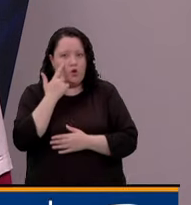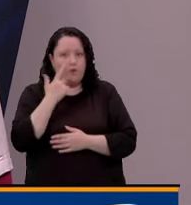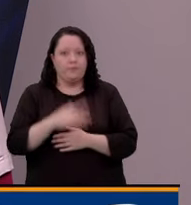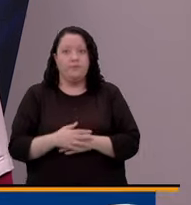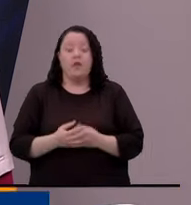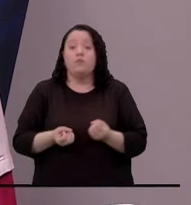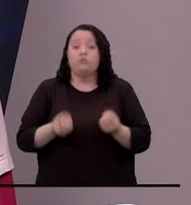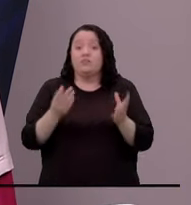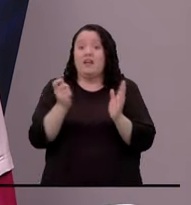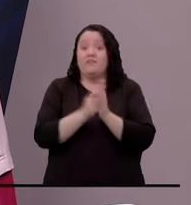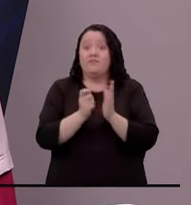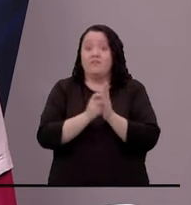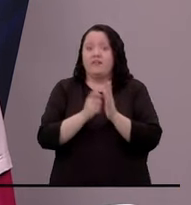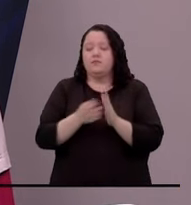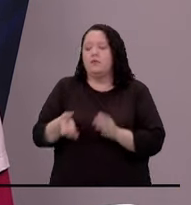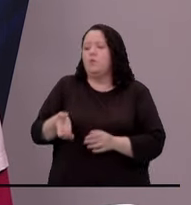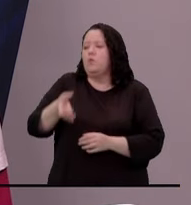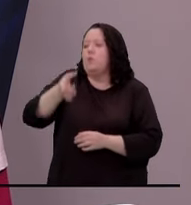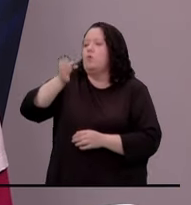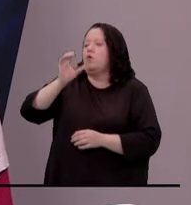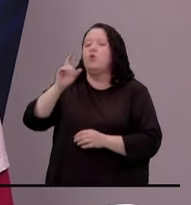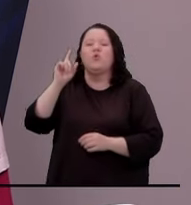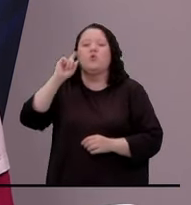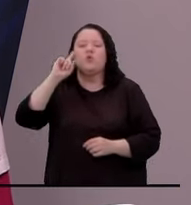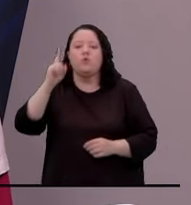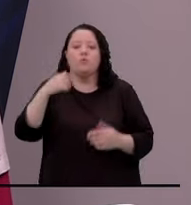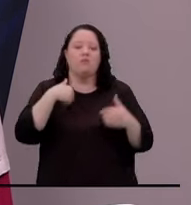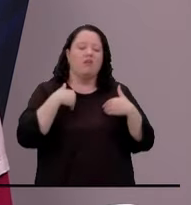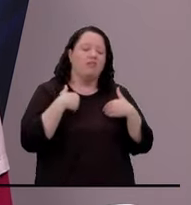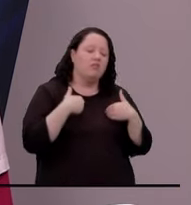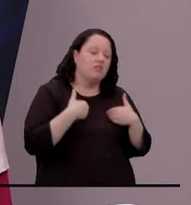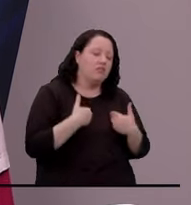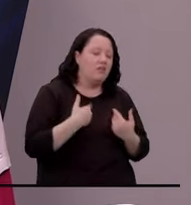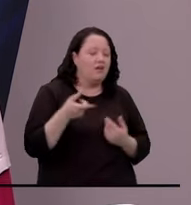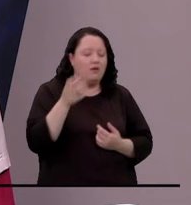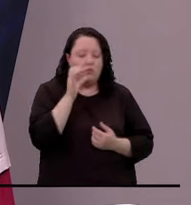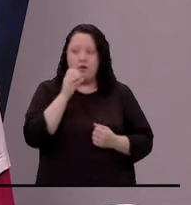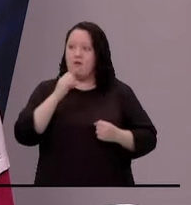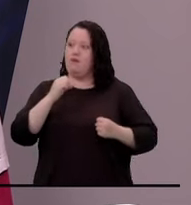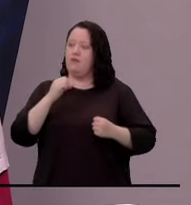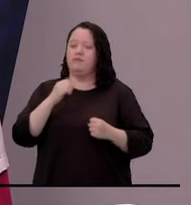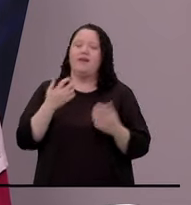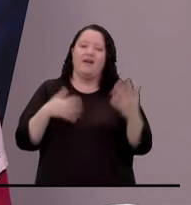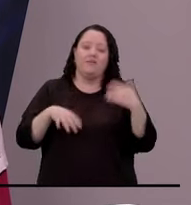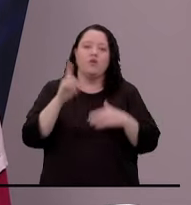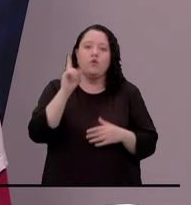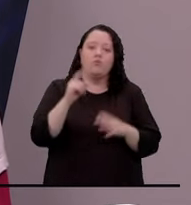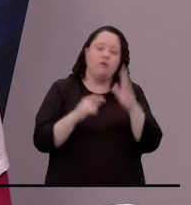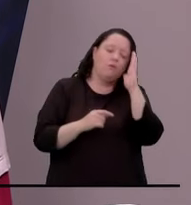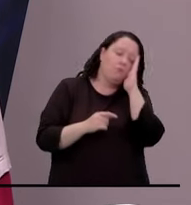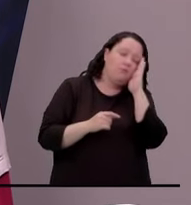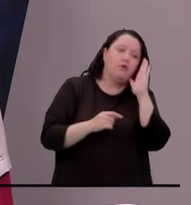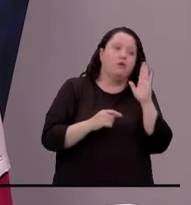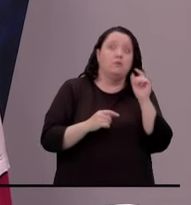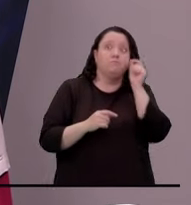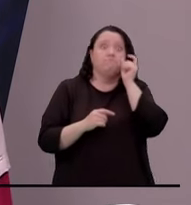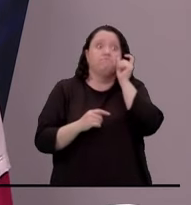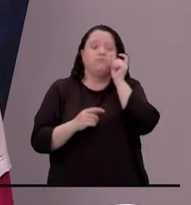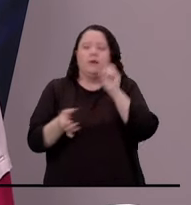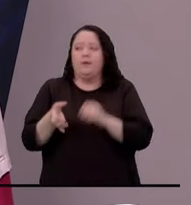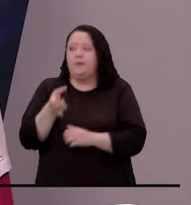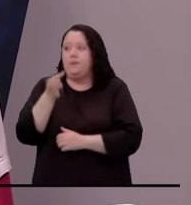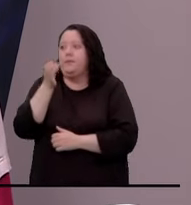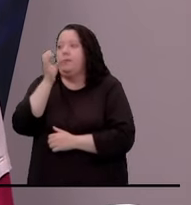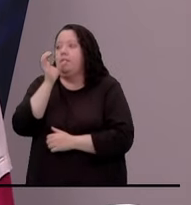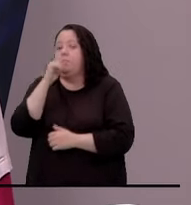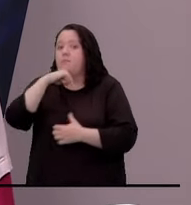muchos casos se consumen con el fin de contrarrestar el cansancio y el agotamiento, por ejemplo, por falta de sueño. Y ese cansancio